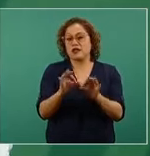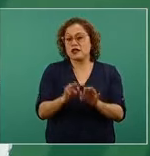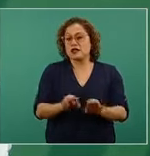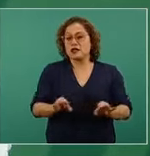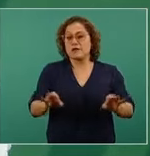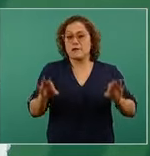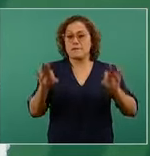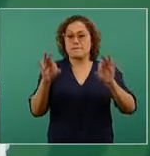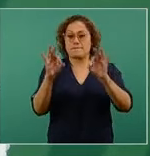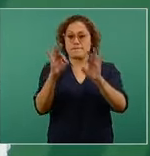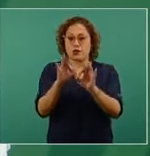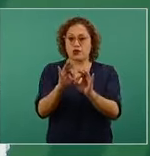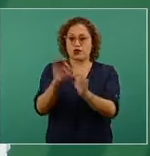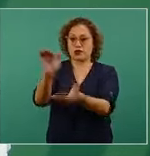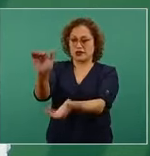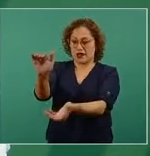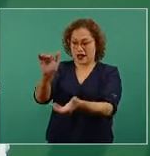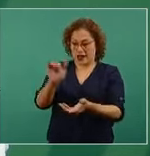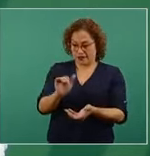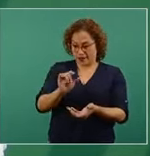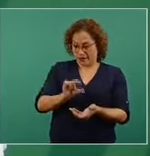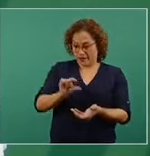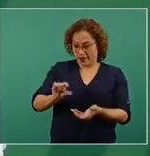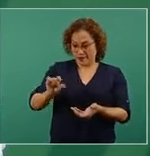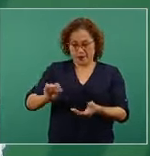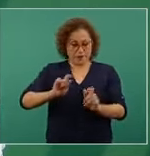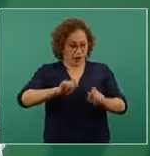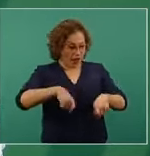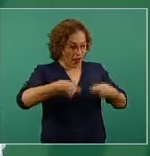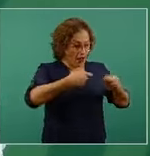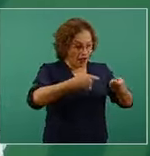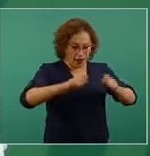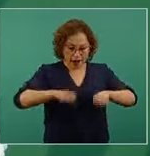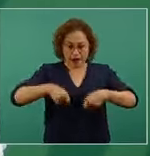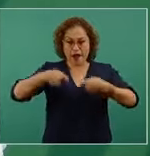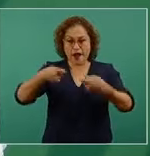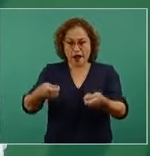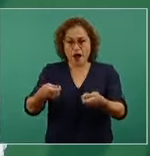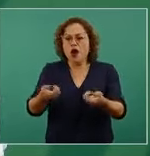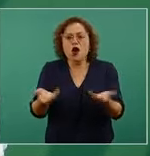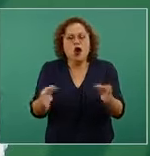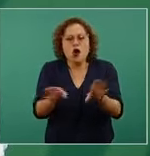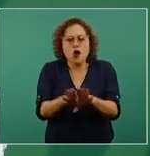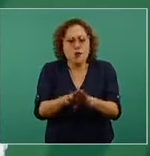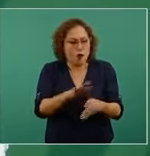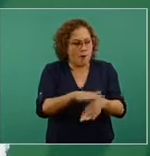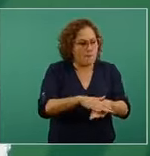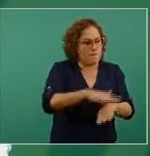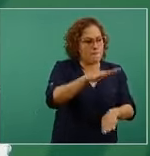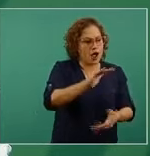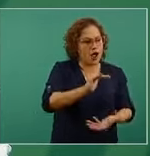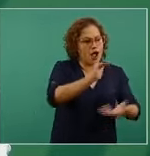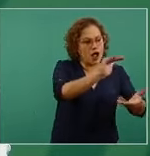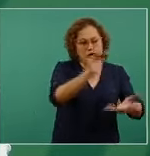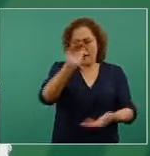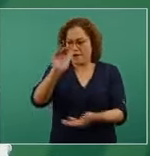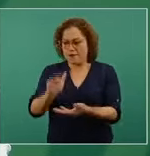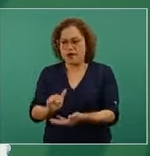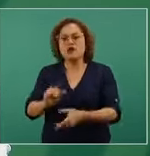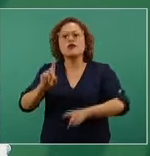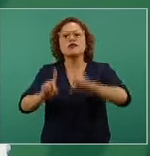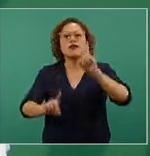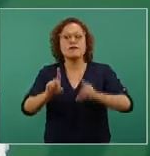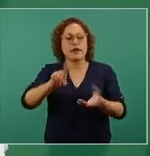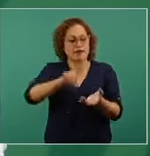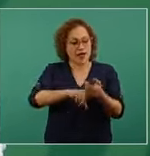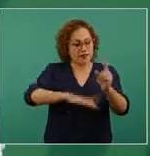de los biológicos de la vacuna es la densidad en este momento poblacional que tienen de adultos mayores y esto